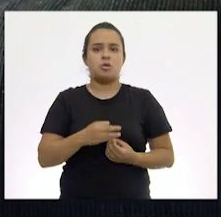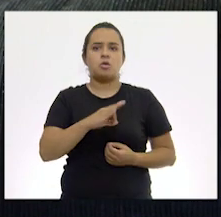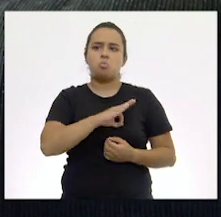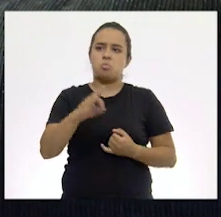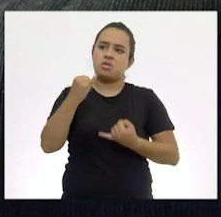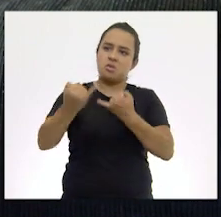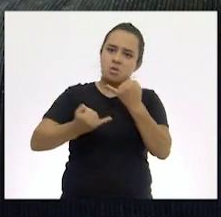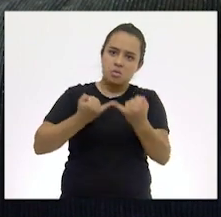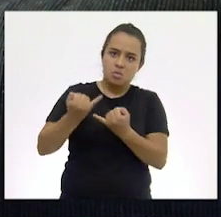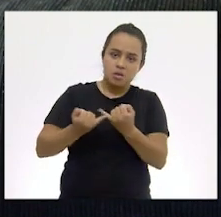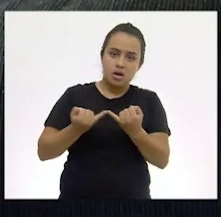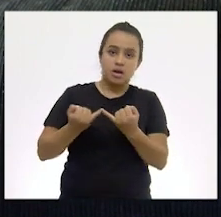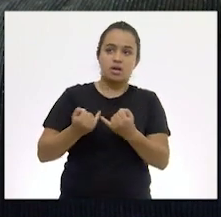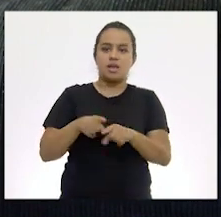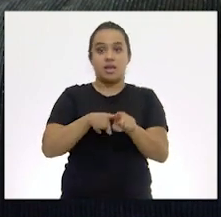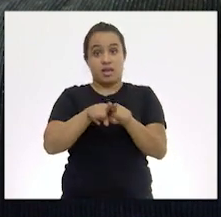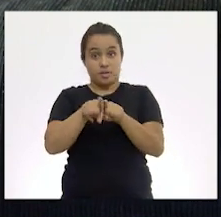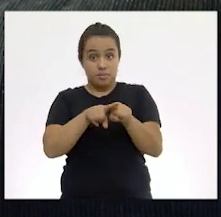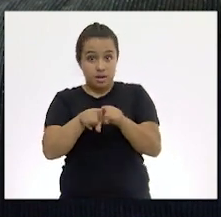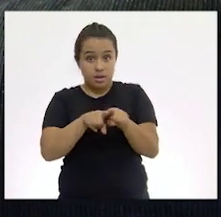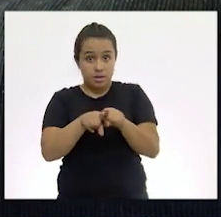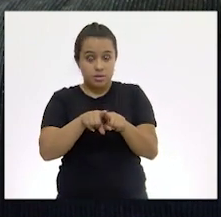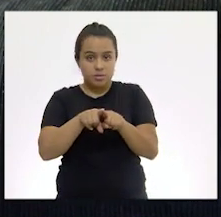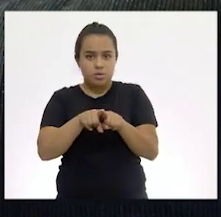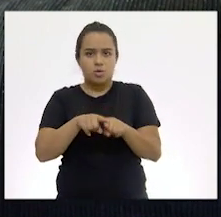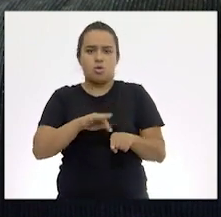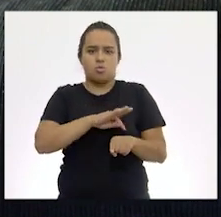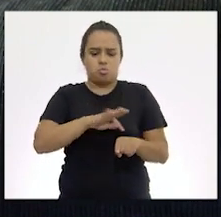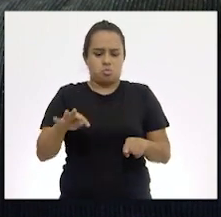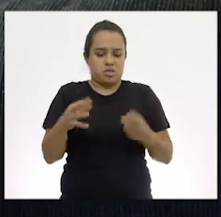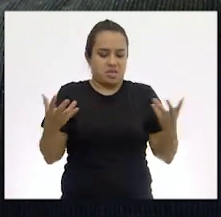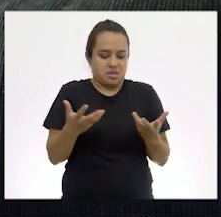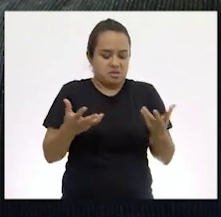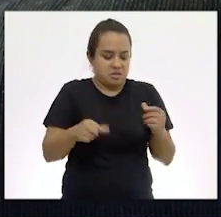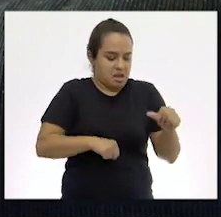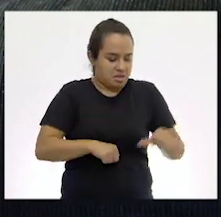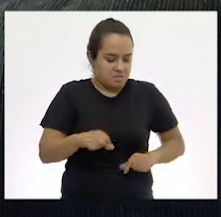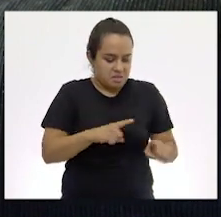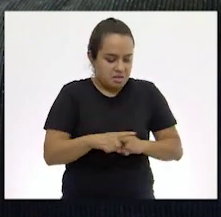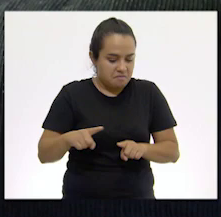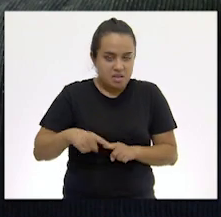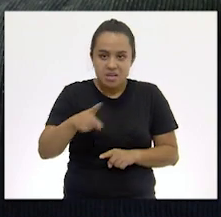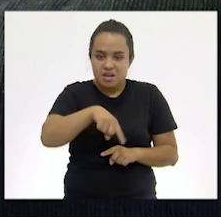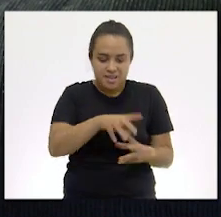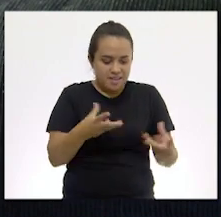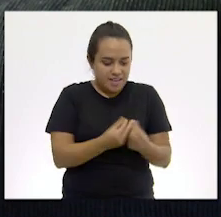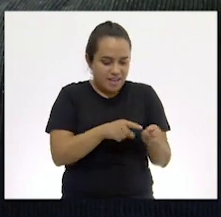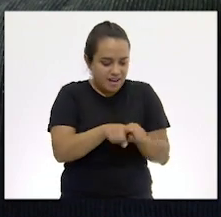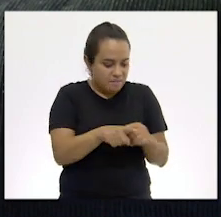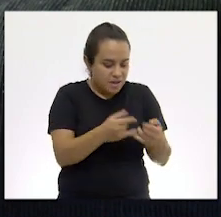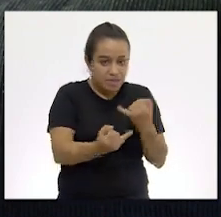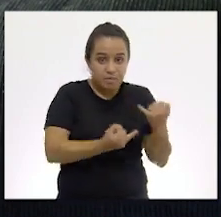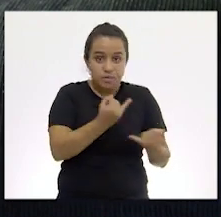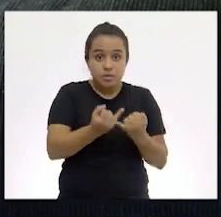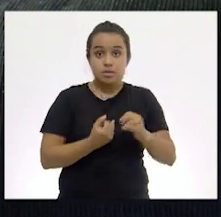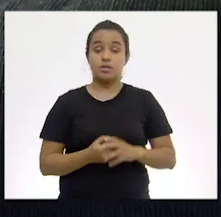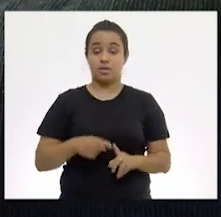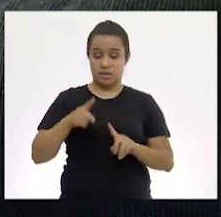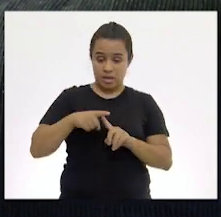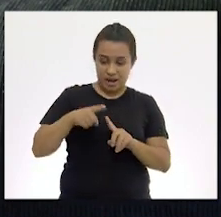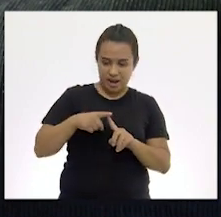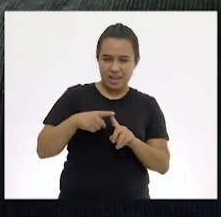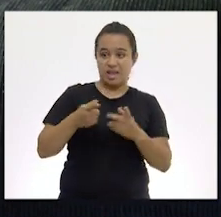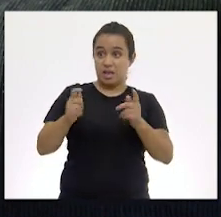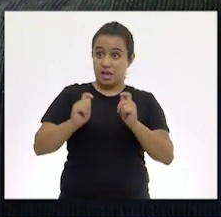puedo jugar con ellos, con mi hermano, puedo hacer muchas actividades divertidas con ellos y las tareas y los